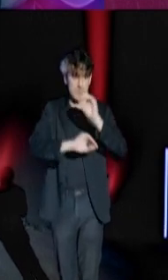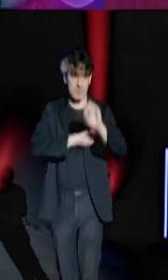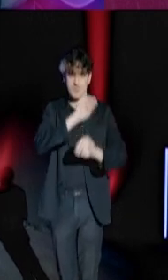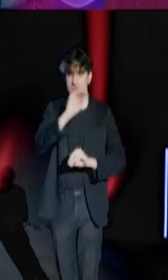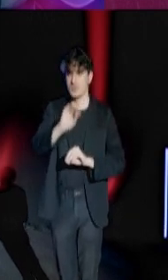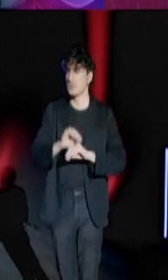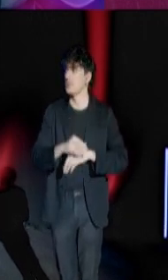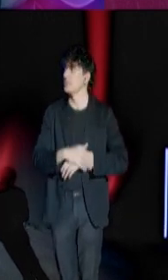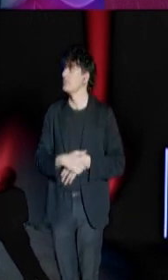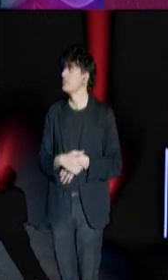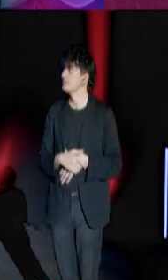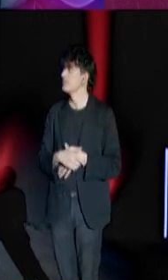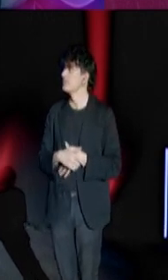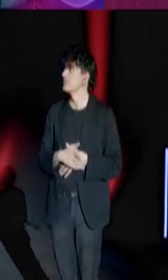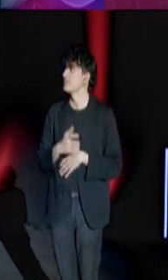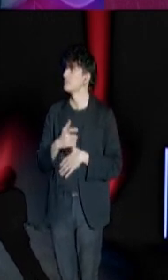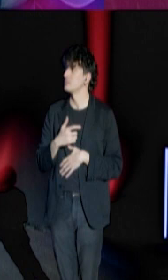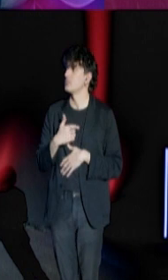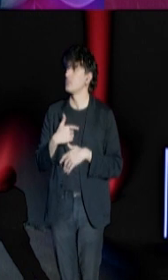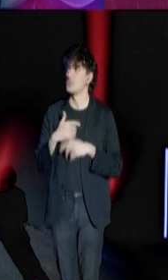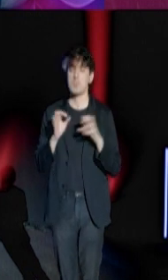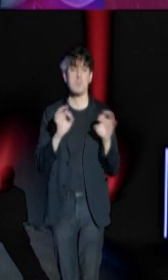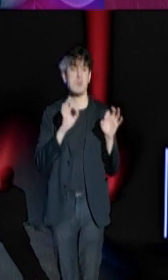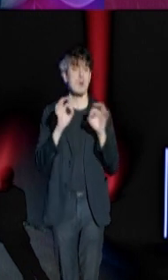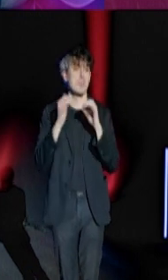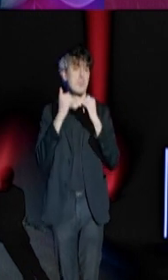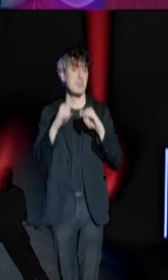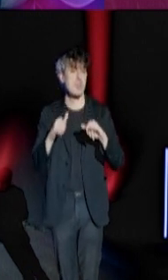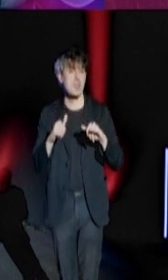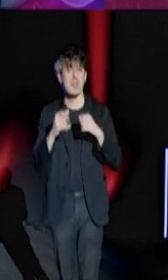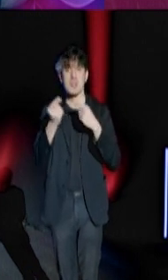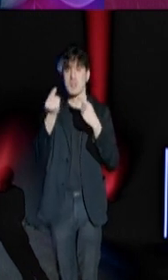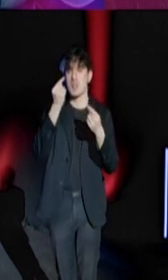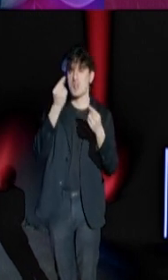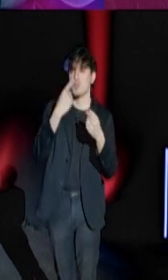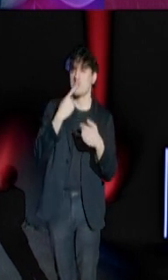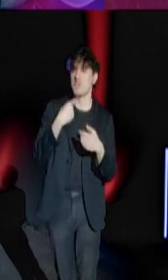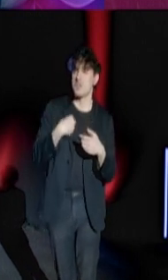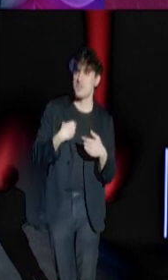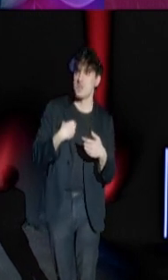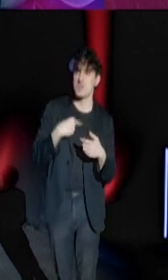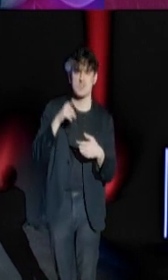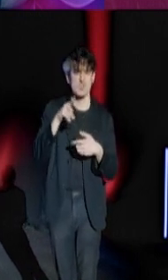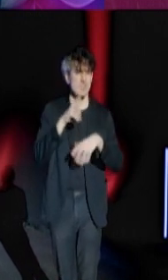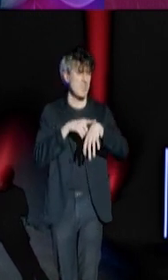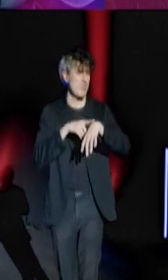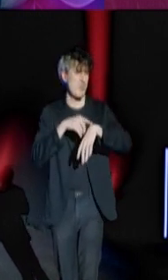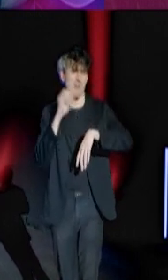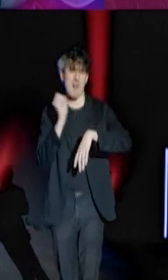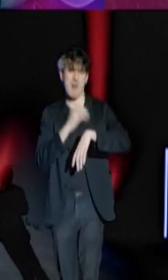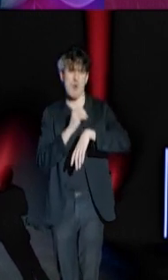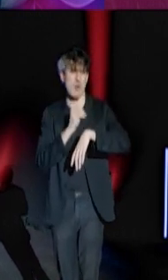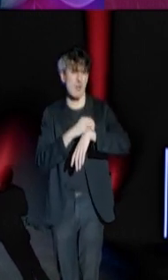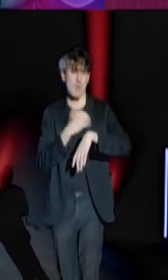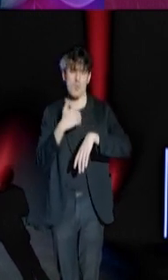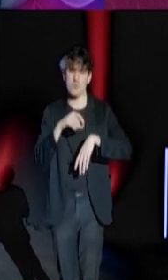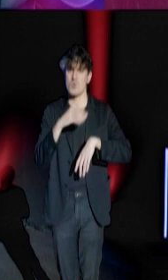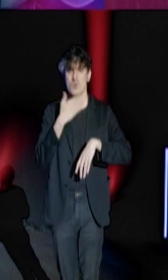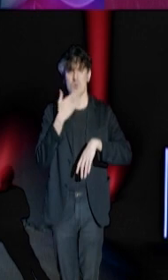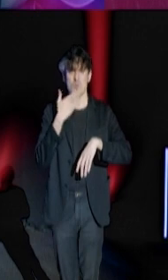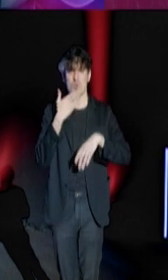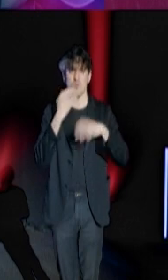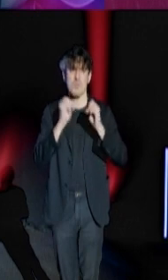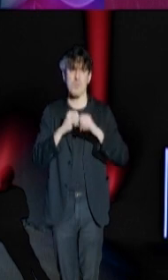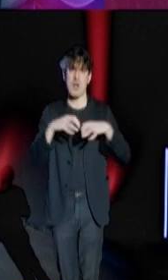déjale pero estoy venga prepárame para este evento Dame todos los datos Esto me ahorra un montón de tiempo de esto para mí es magia es el momento